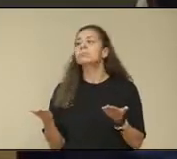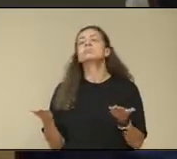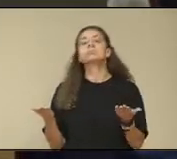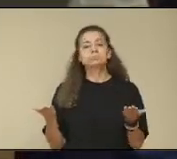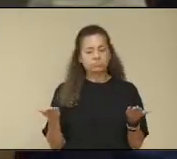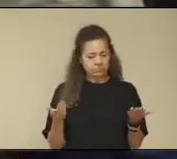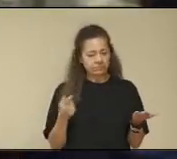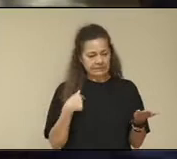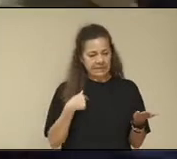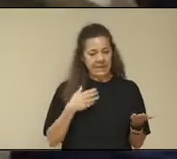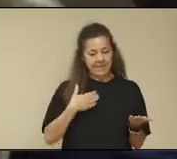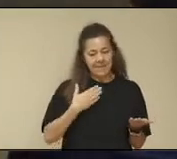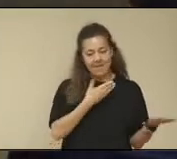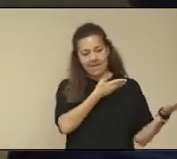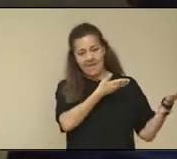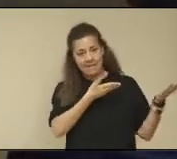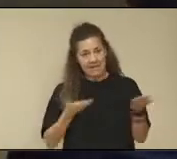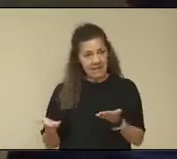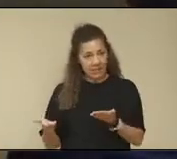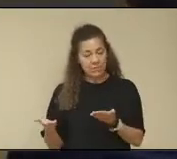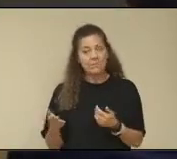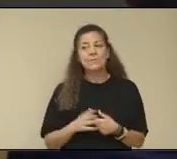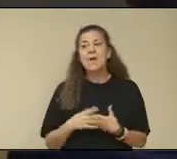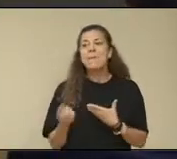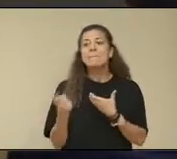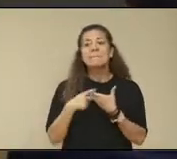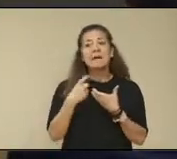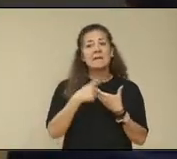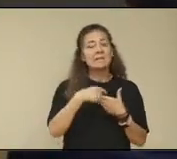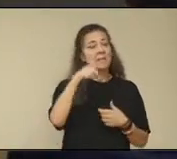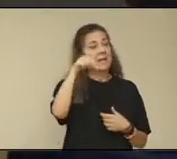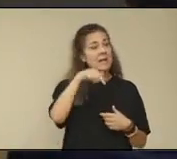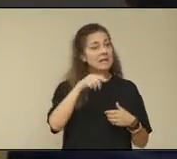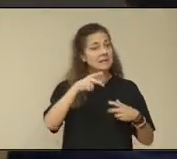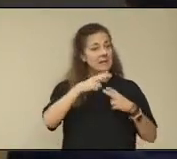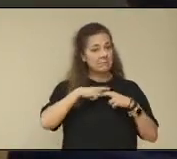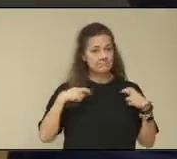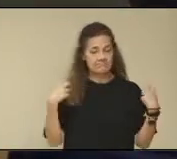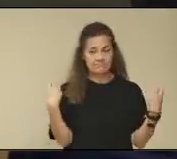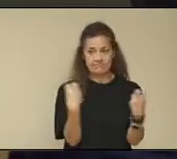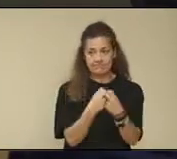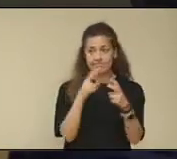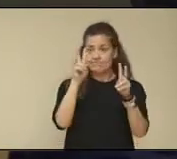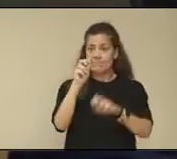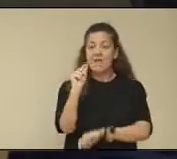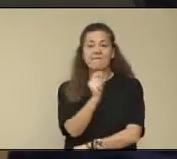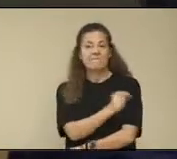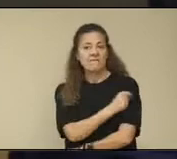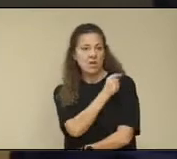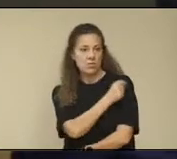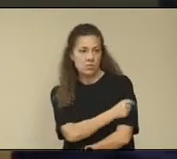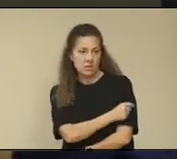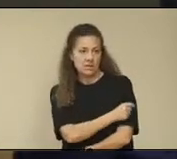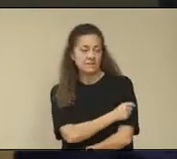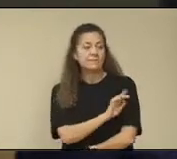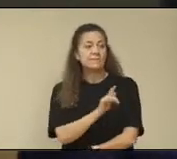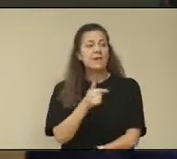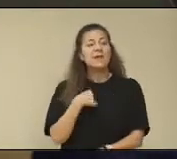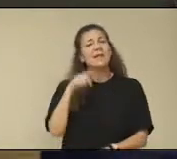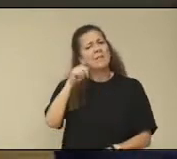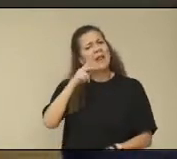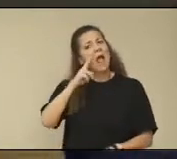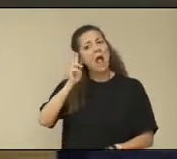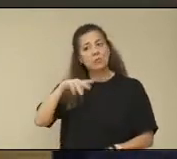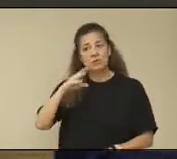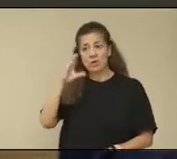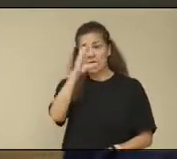Que me haya invitado a participar en esta mesa redonda sobre vacunas y bueno, al Museo también de